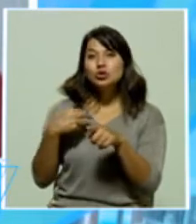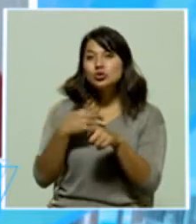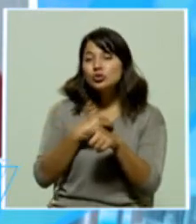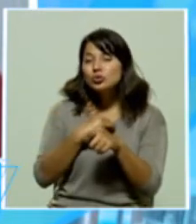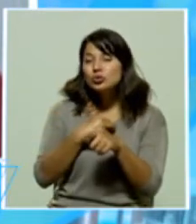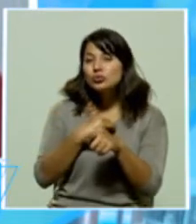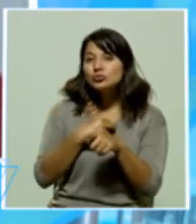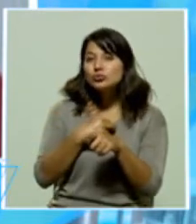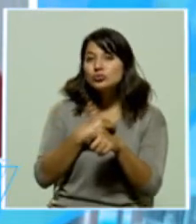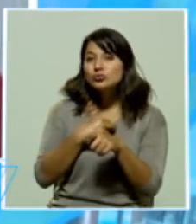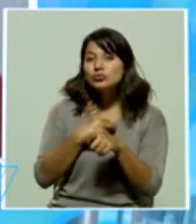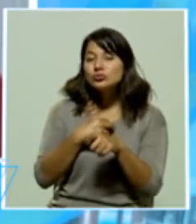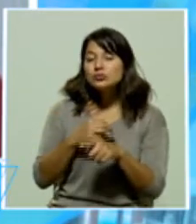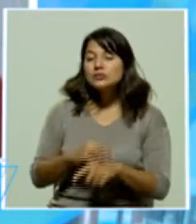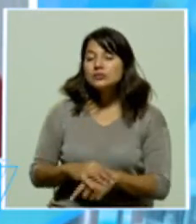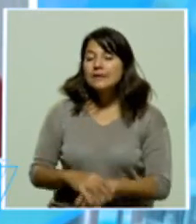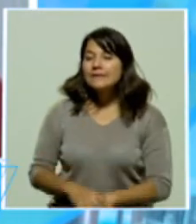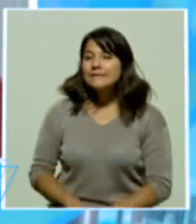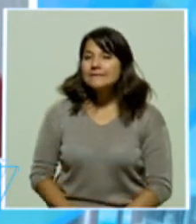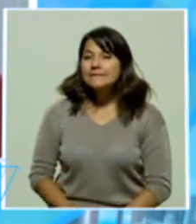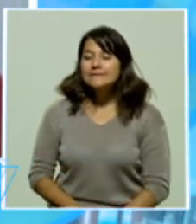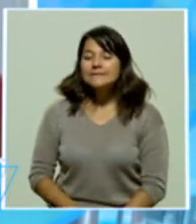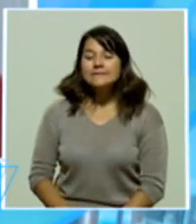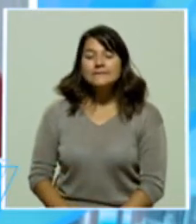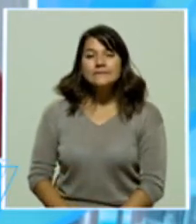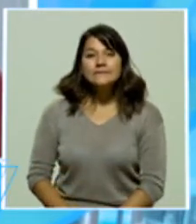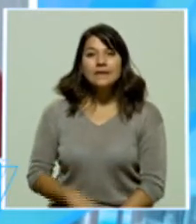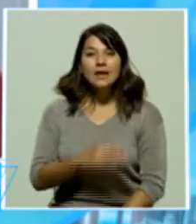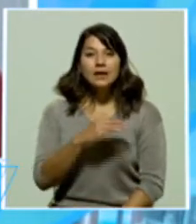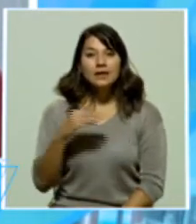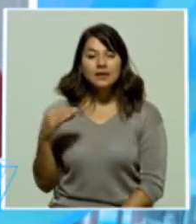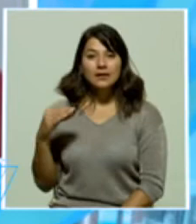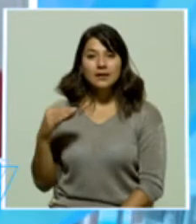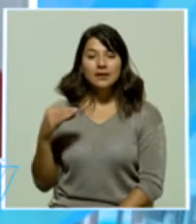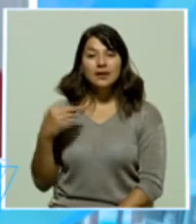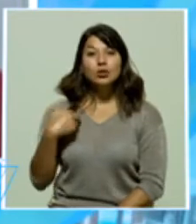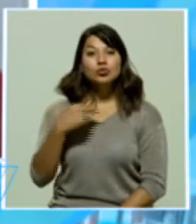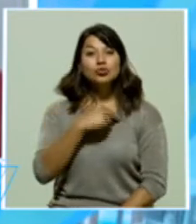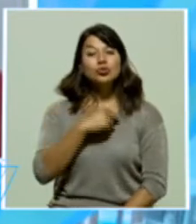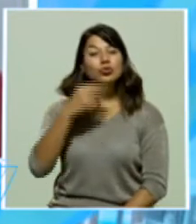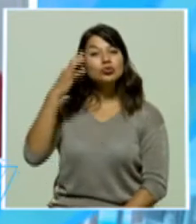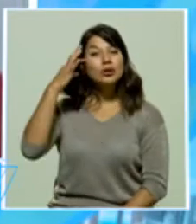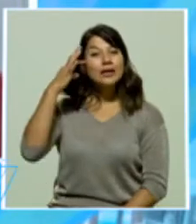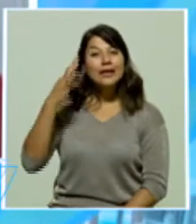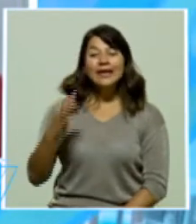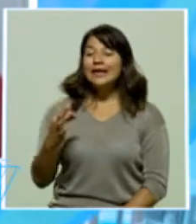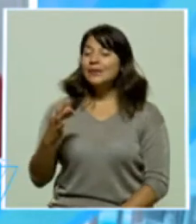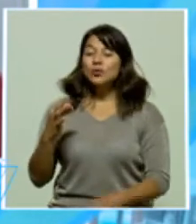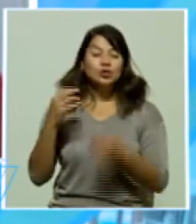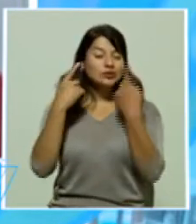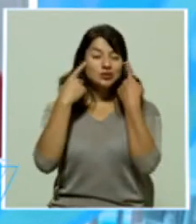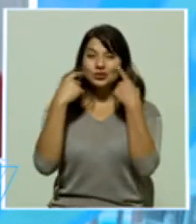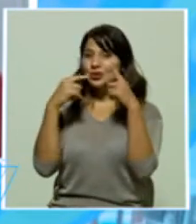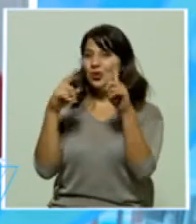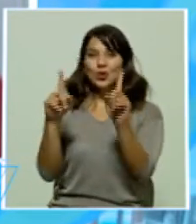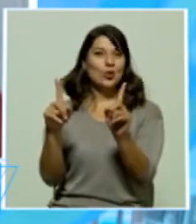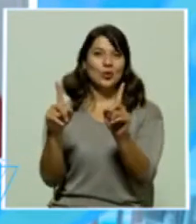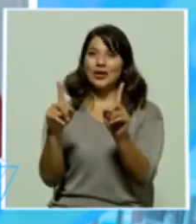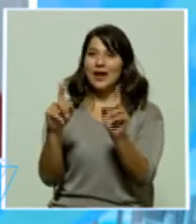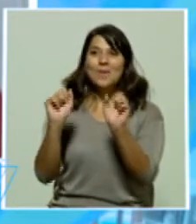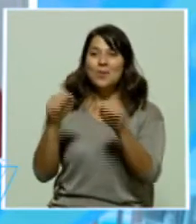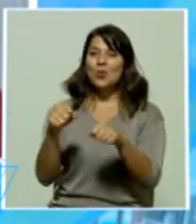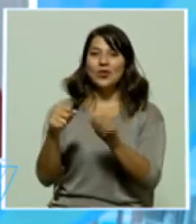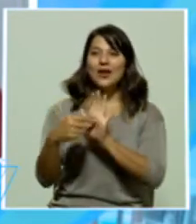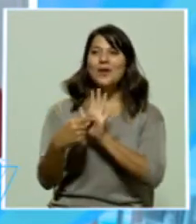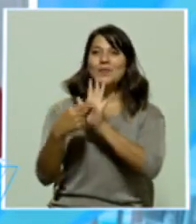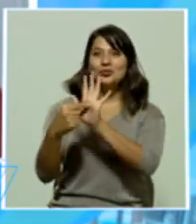Colombia hace 3 meses y creíamos que no íbamos a lograrlo estrenar en Costa